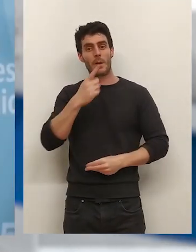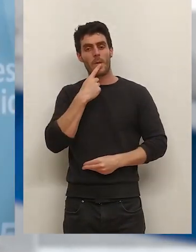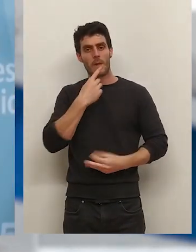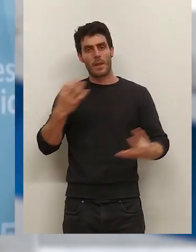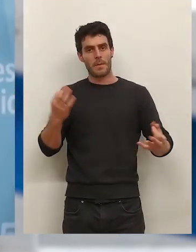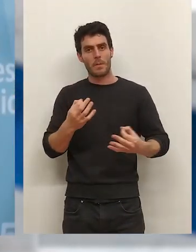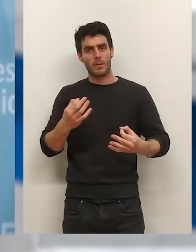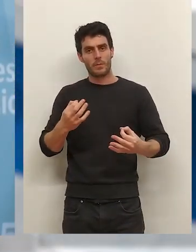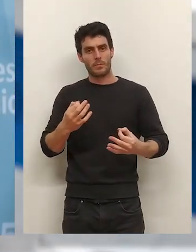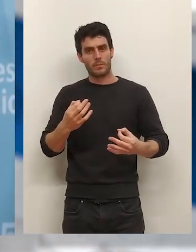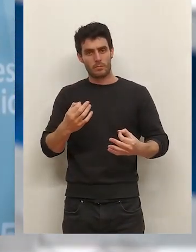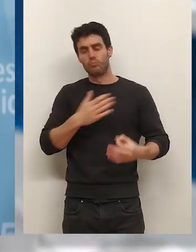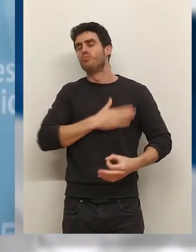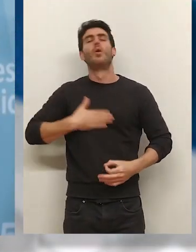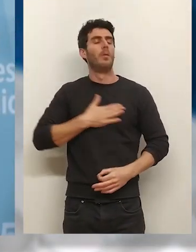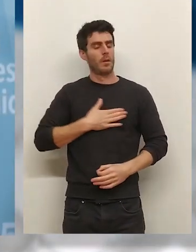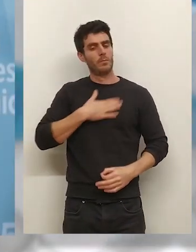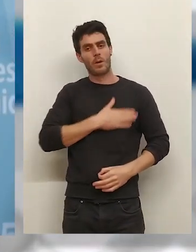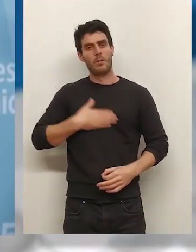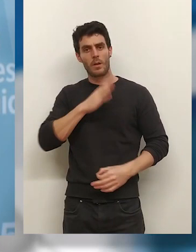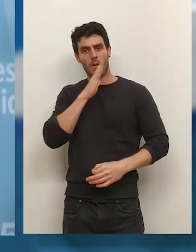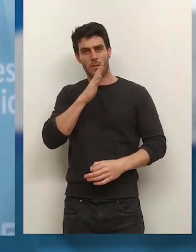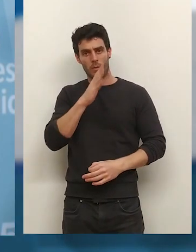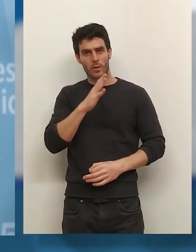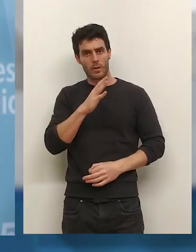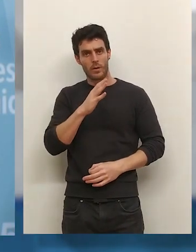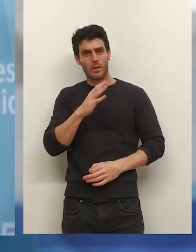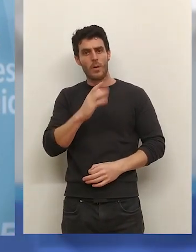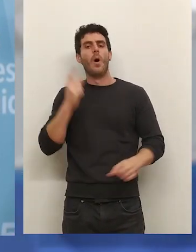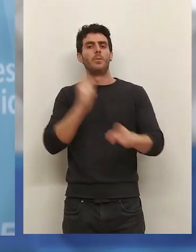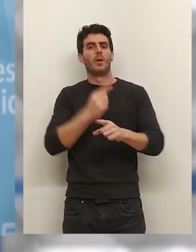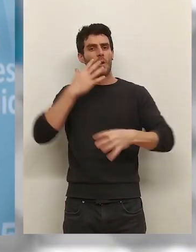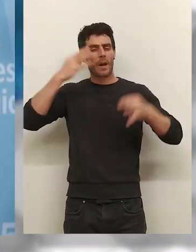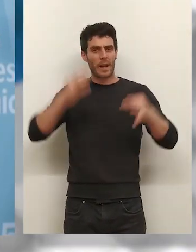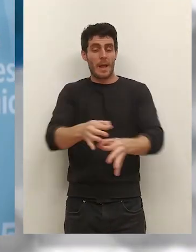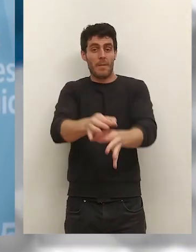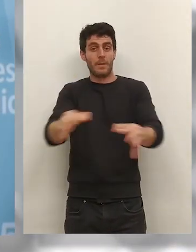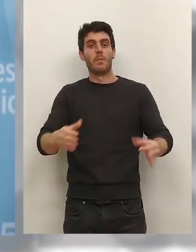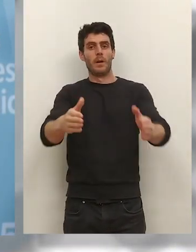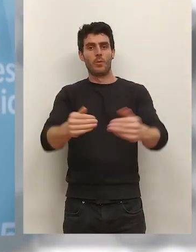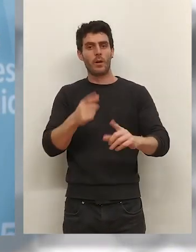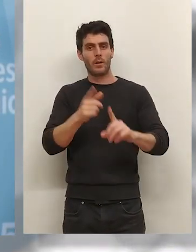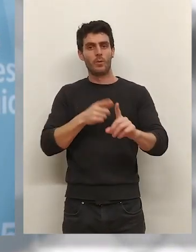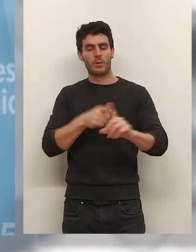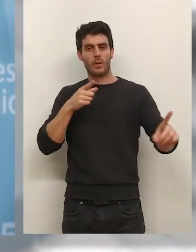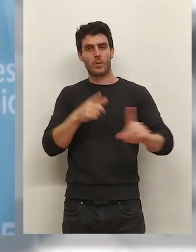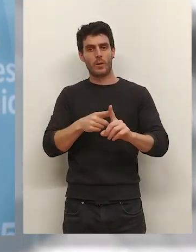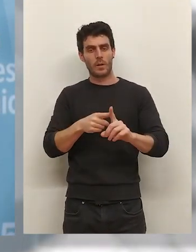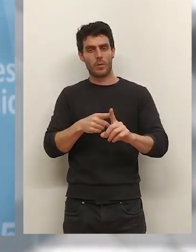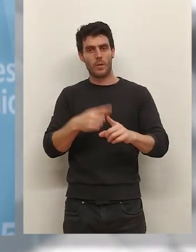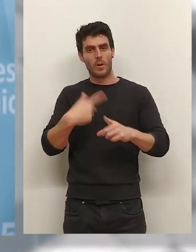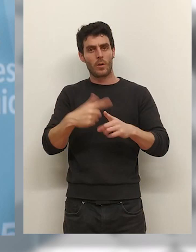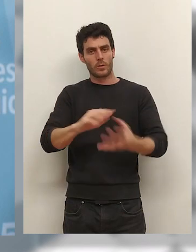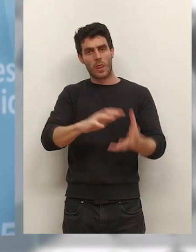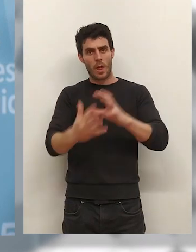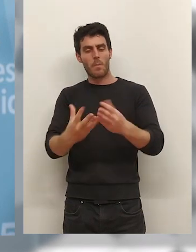tenemos que decir que ha estado cómodo. Ha estado muy cómodo porque no ha habido en ningún momento una oposición real, efectiva, que haya servido para que las cosas